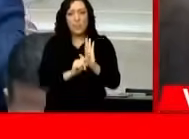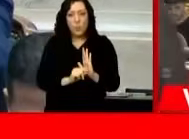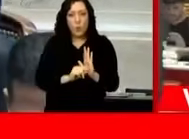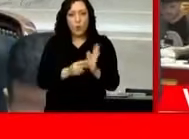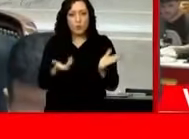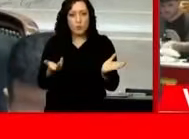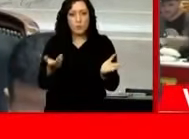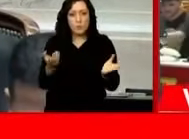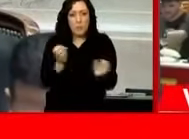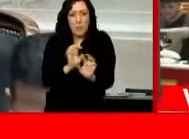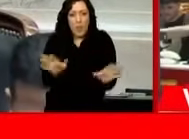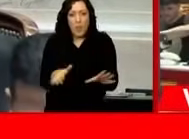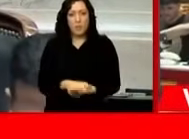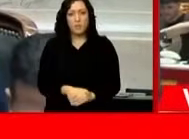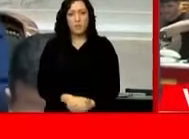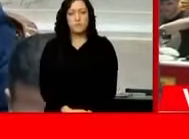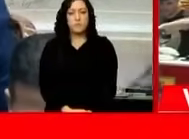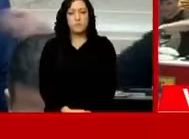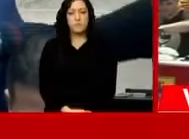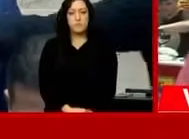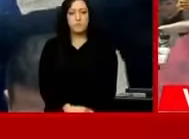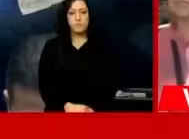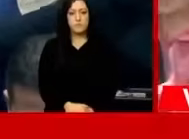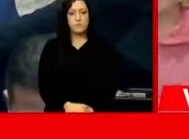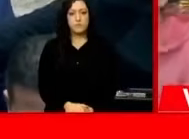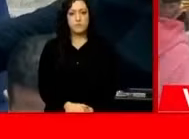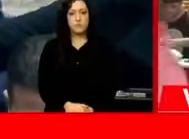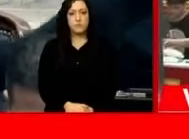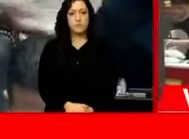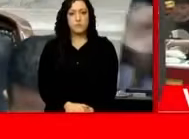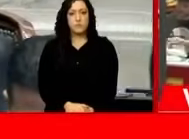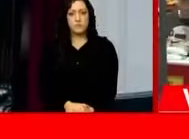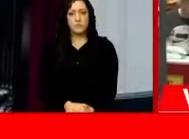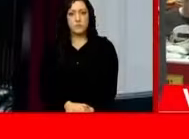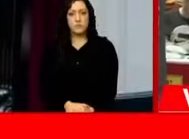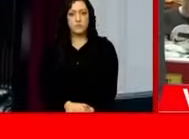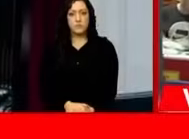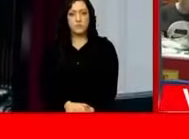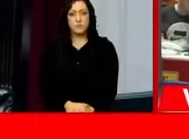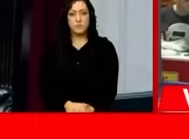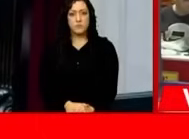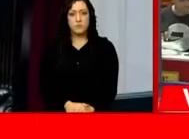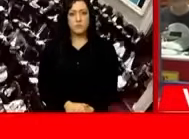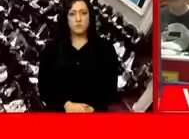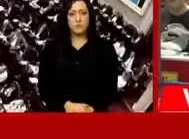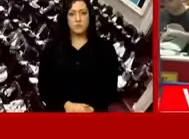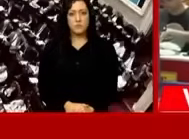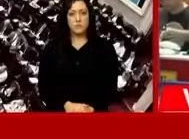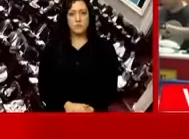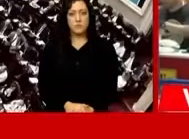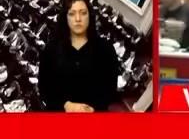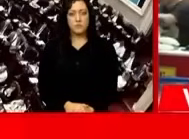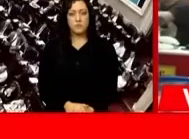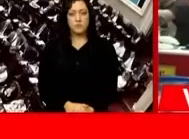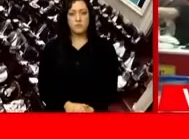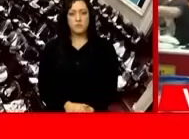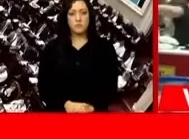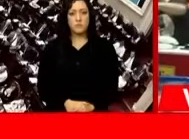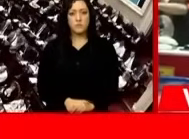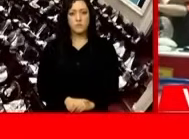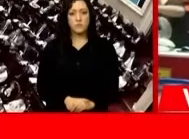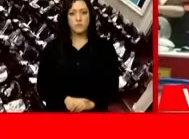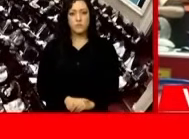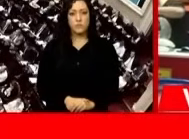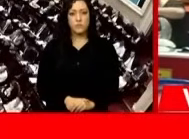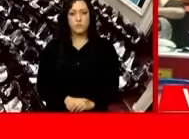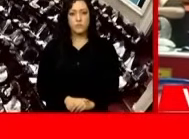fundamentalmente entiendo que implican una transformación muy profunda del Estado, ¿no? Sí, hay que ver qué pasa en Senado, ahora vamos a pensar un poco eso. Me gusta